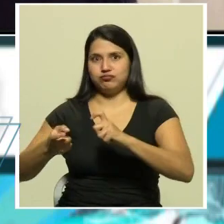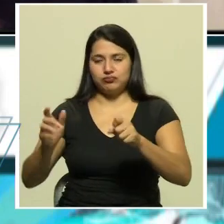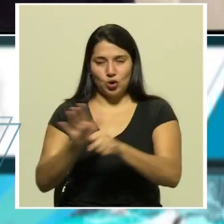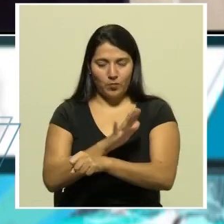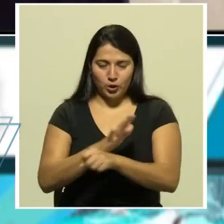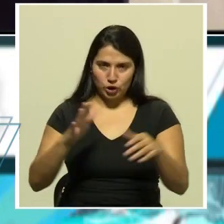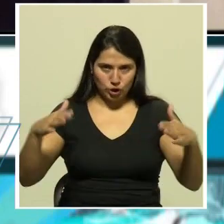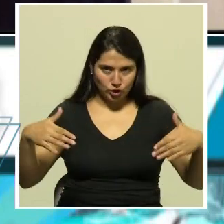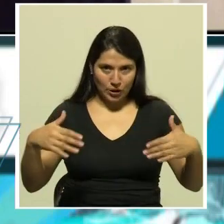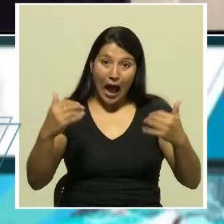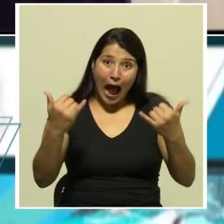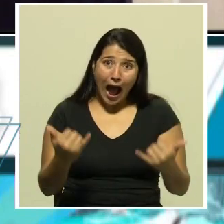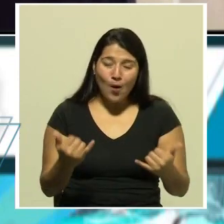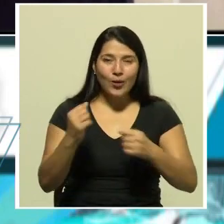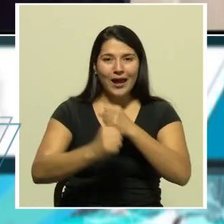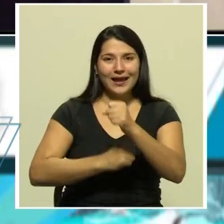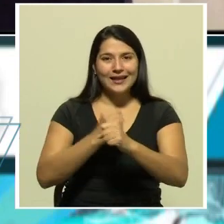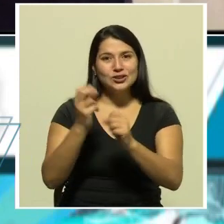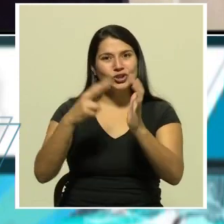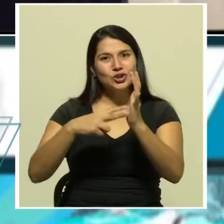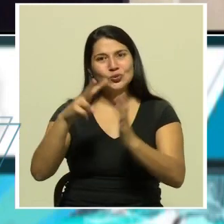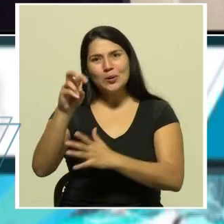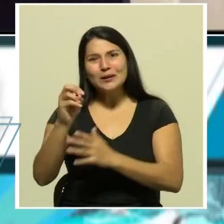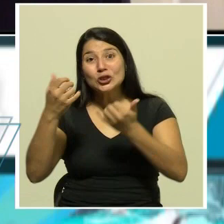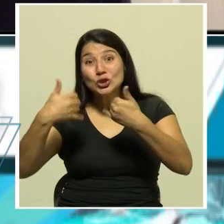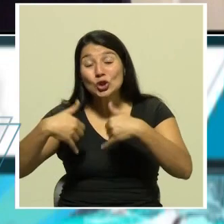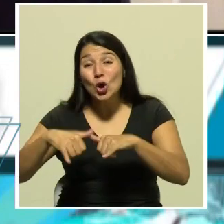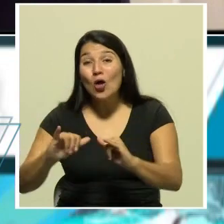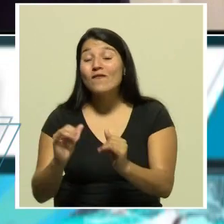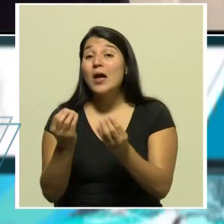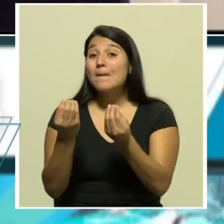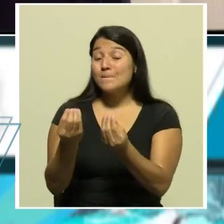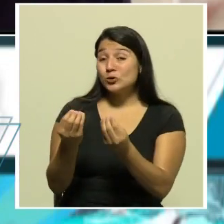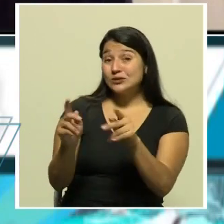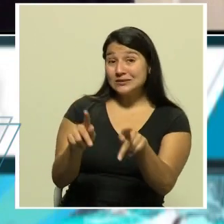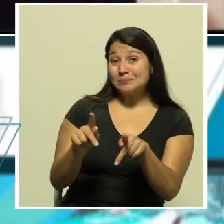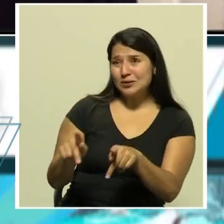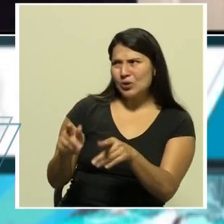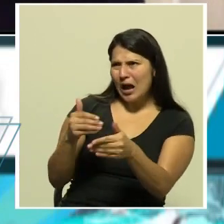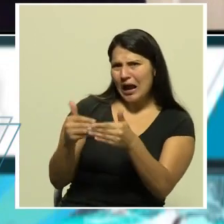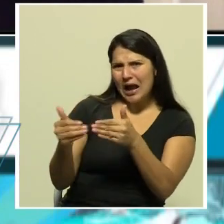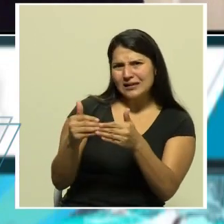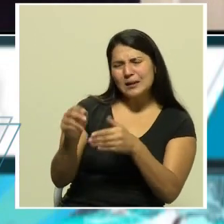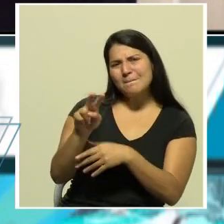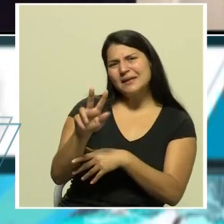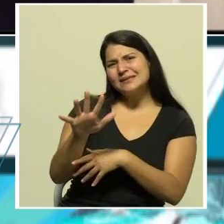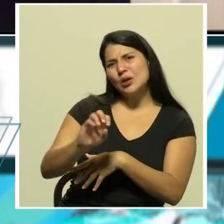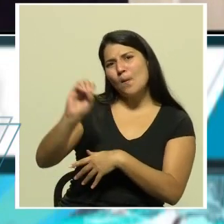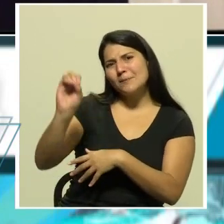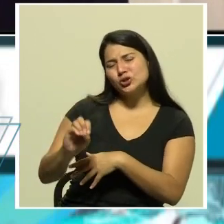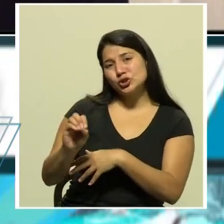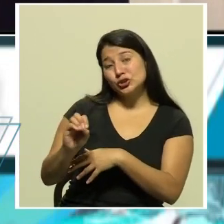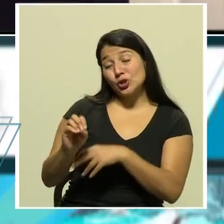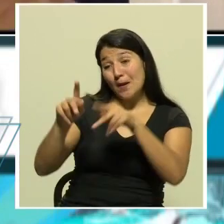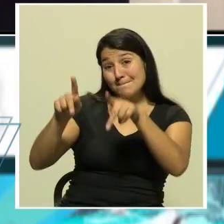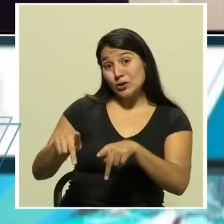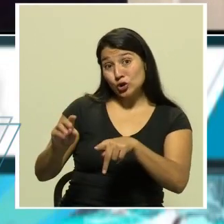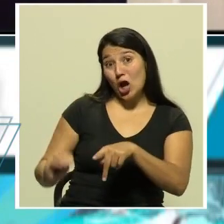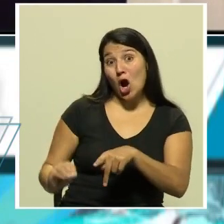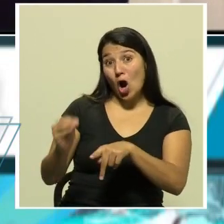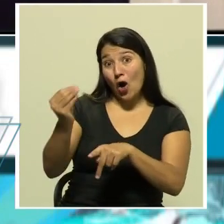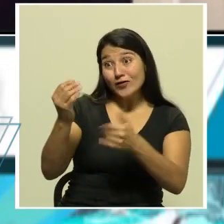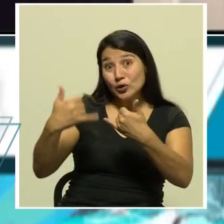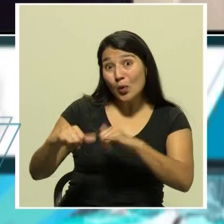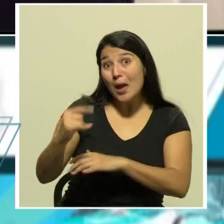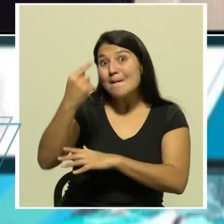es. Estamos en el 2020 y todavía hay casi un 25% de personas jóvenes que consideran que los